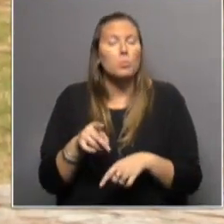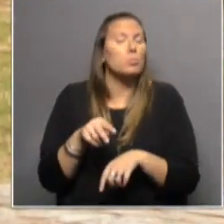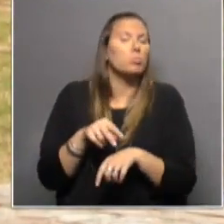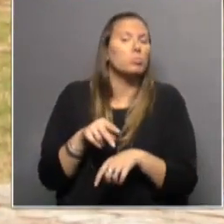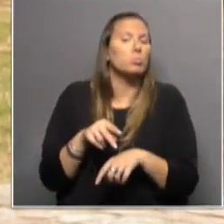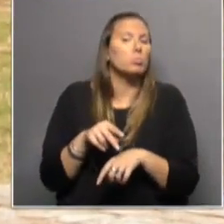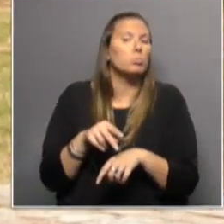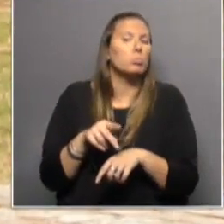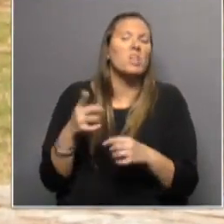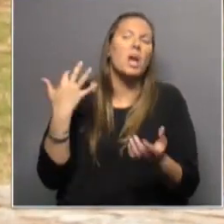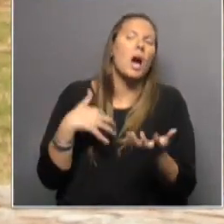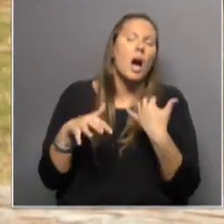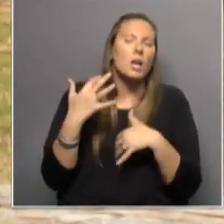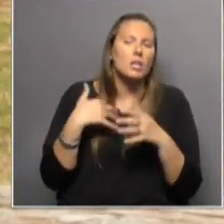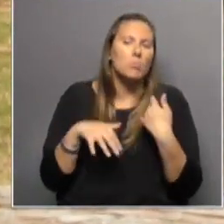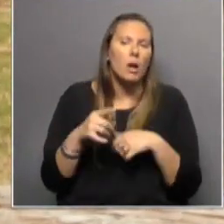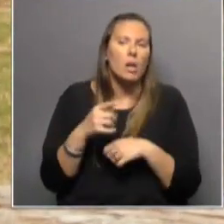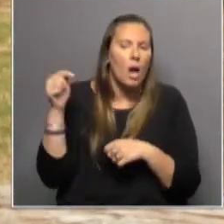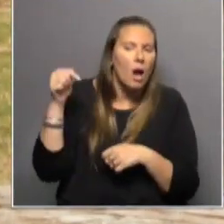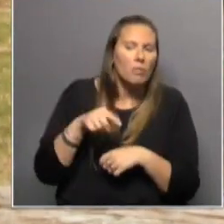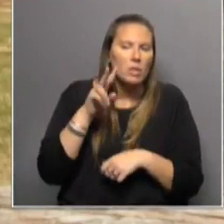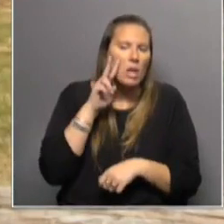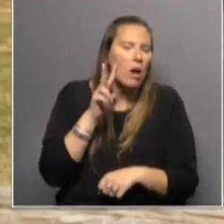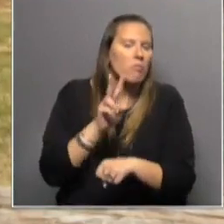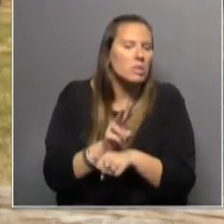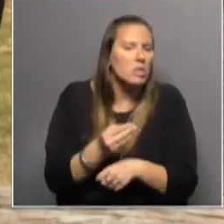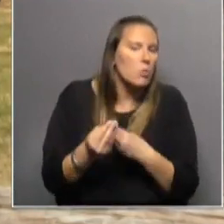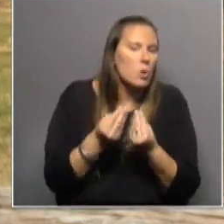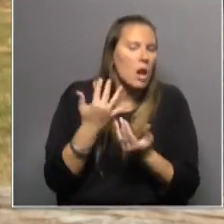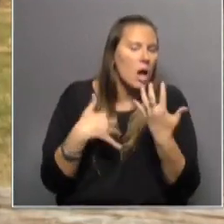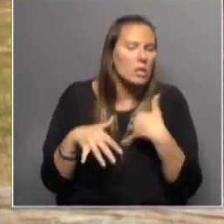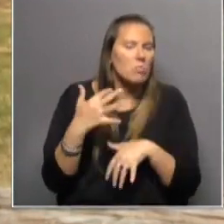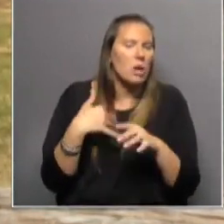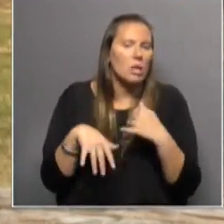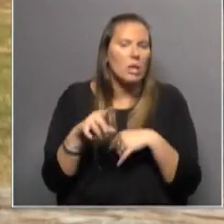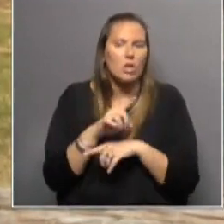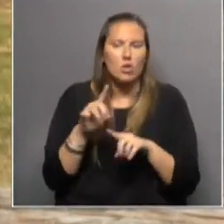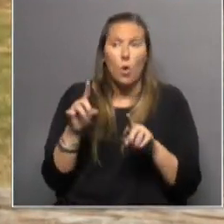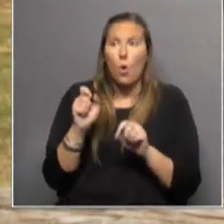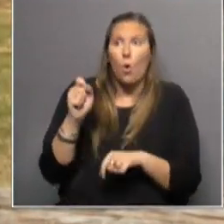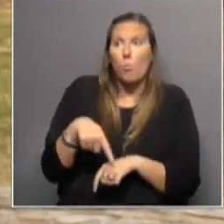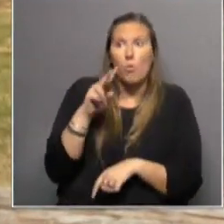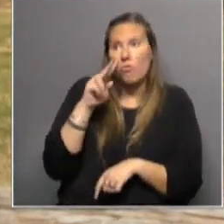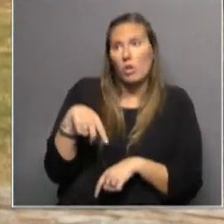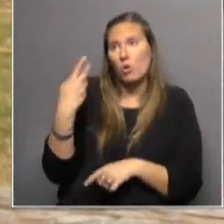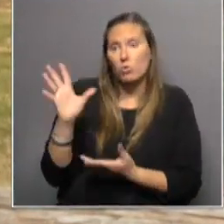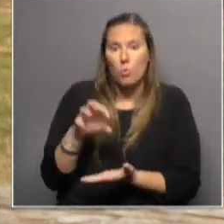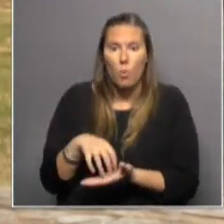qué animales recomendás venir a conocer, a visitar, que quizá no sea nada común encontrarlos?